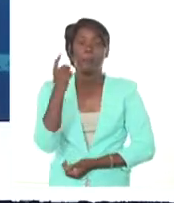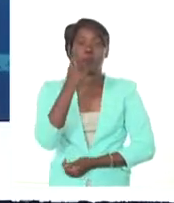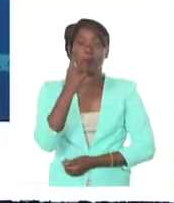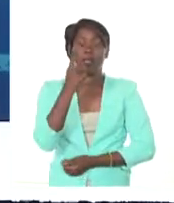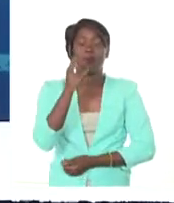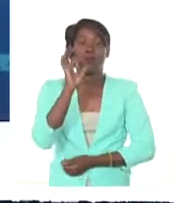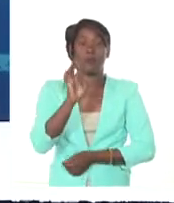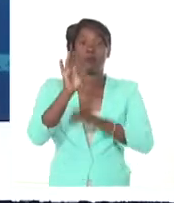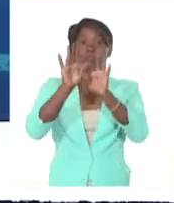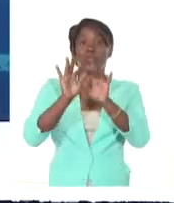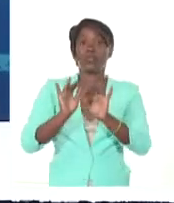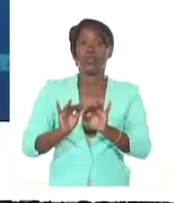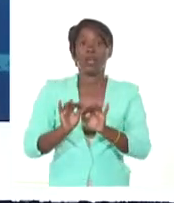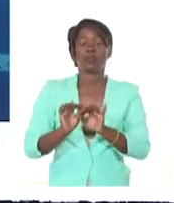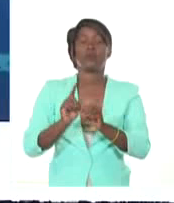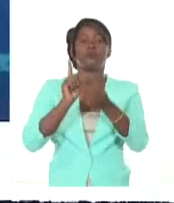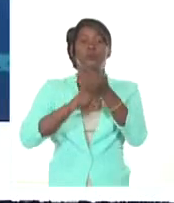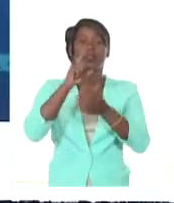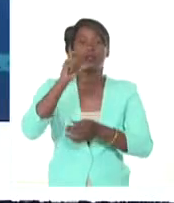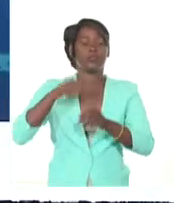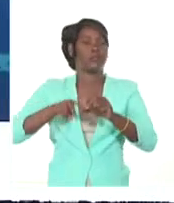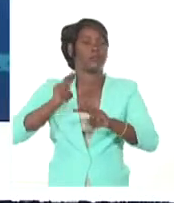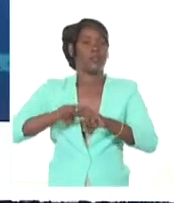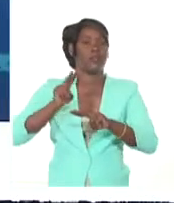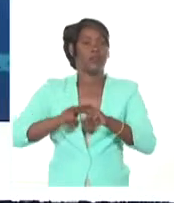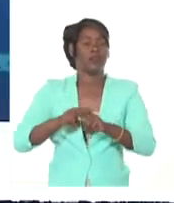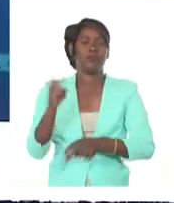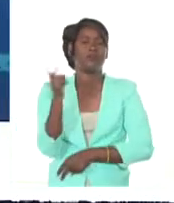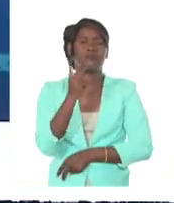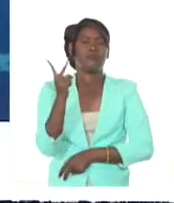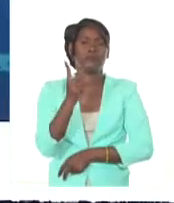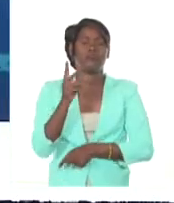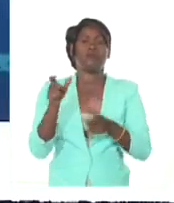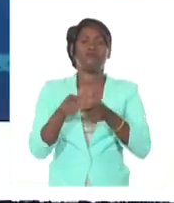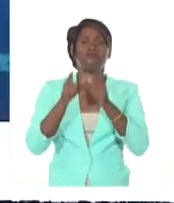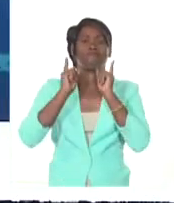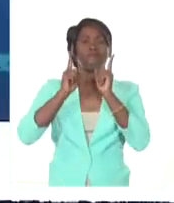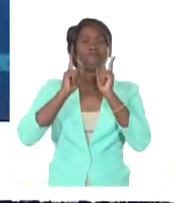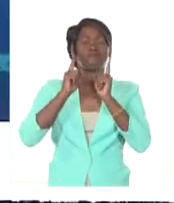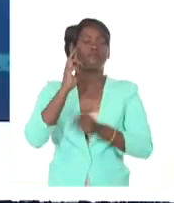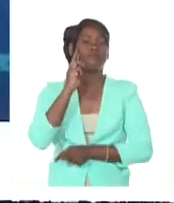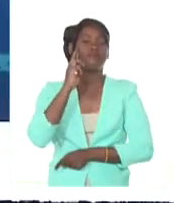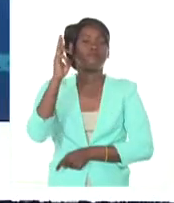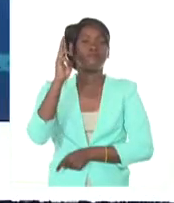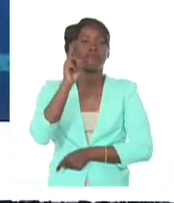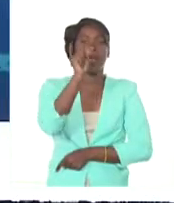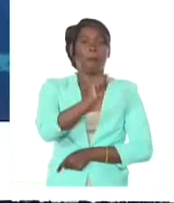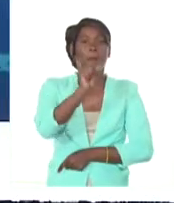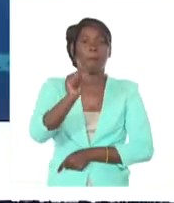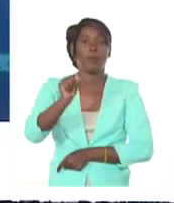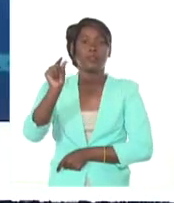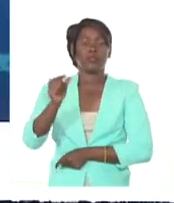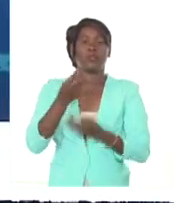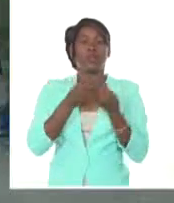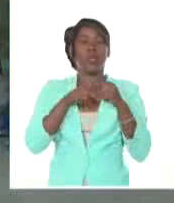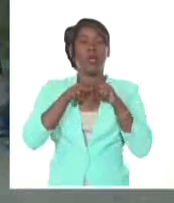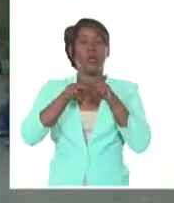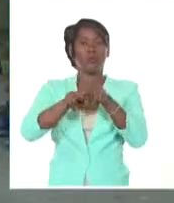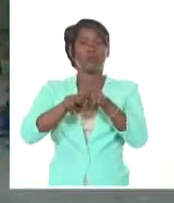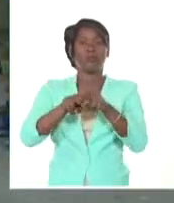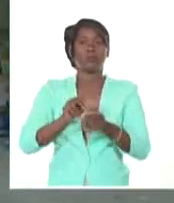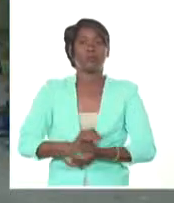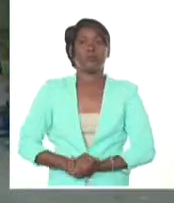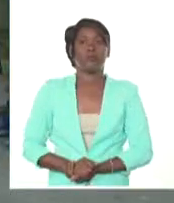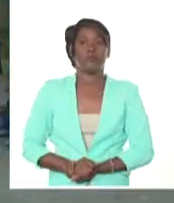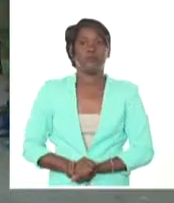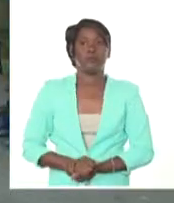Secretario del partido en la Habana Luis Antonio Torres irivar presidieron el acto con el que Cuba recordó a los mártires de Humboldt siete en el sitio